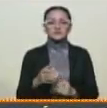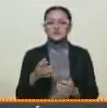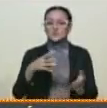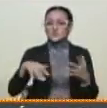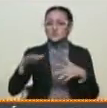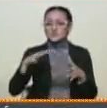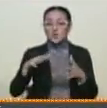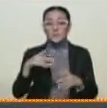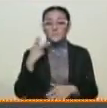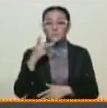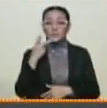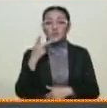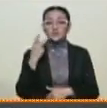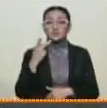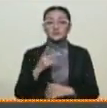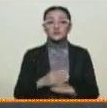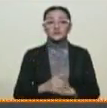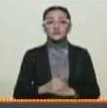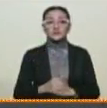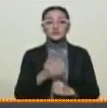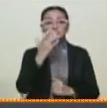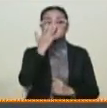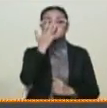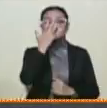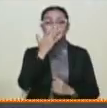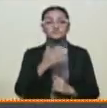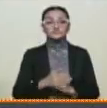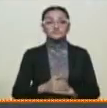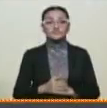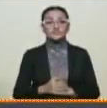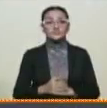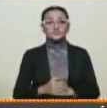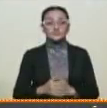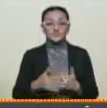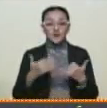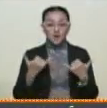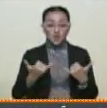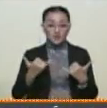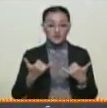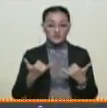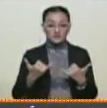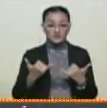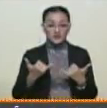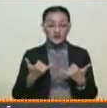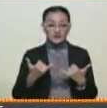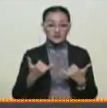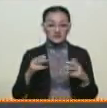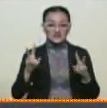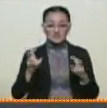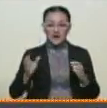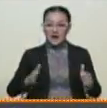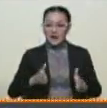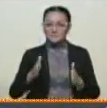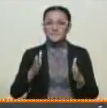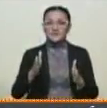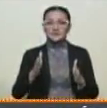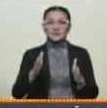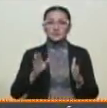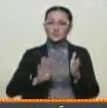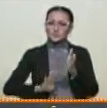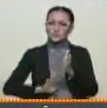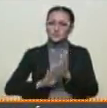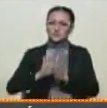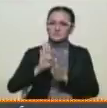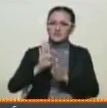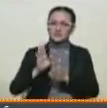política. Y estamos ahorita en un buen punto del camino para una etapa de crecimiento,